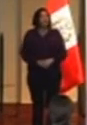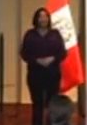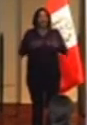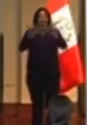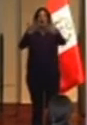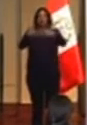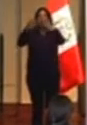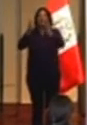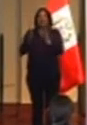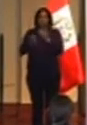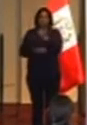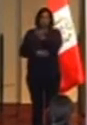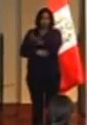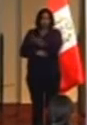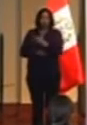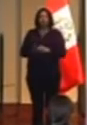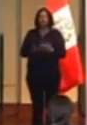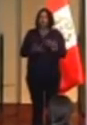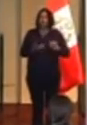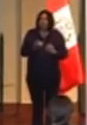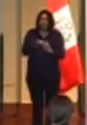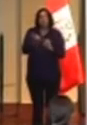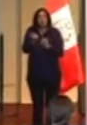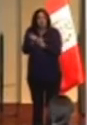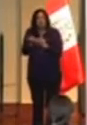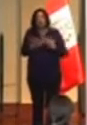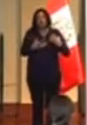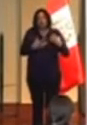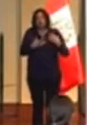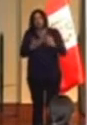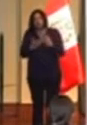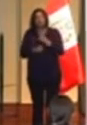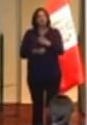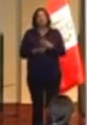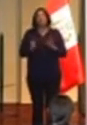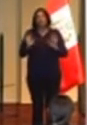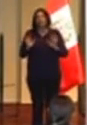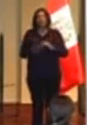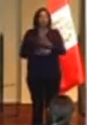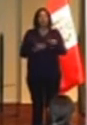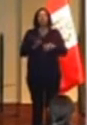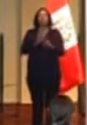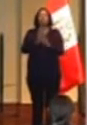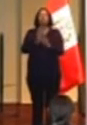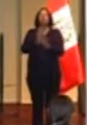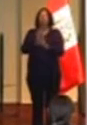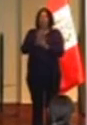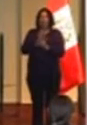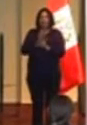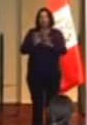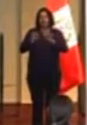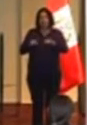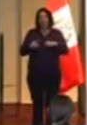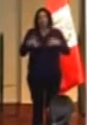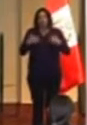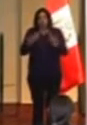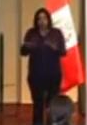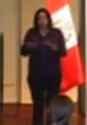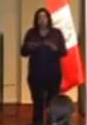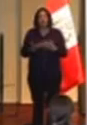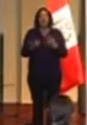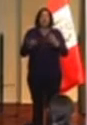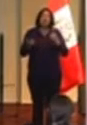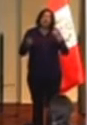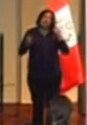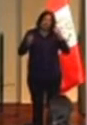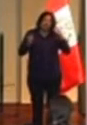empresarios como usted hayan puesto el hombro, la espalda, en fin, toda la voluntad para poder